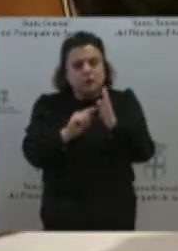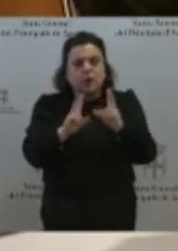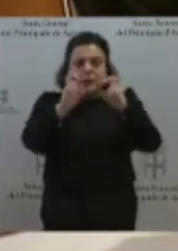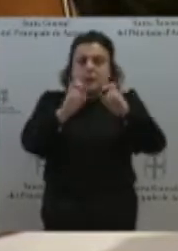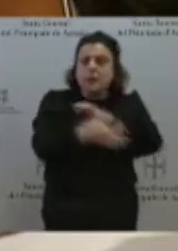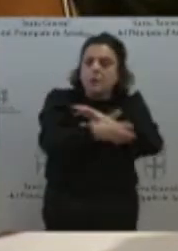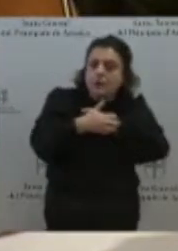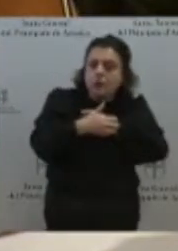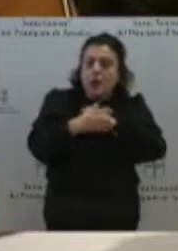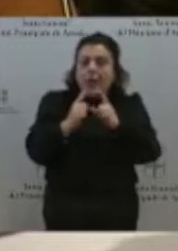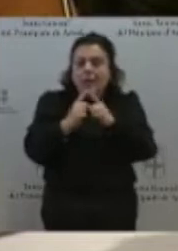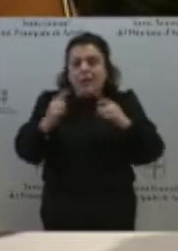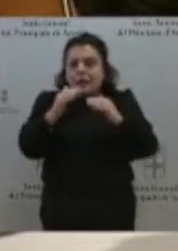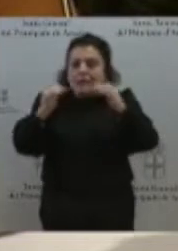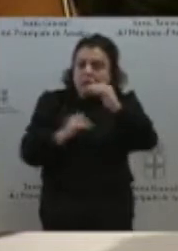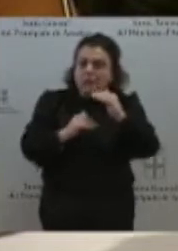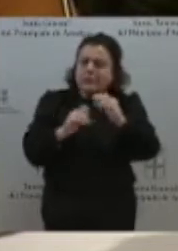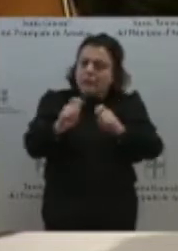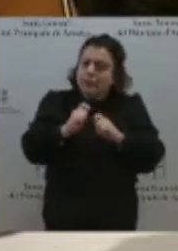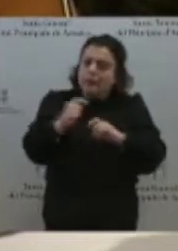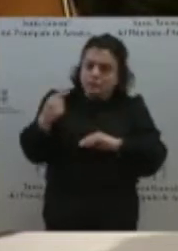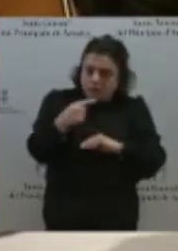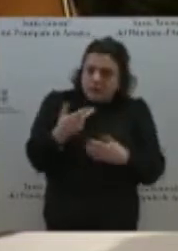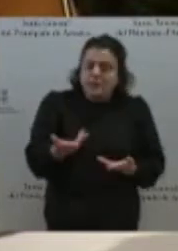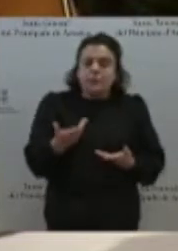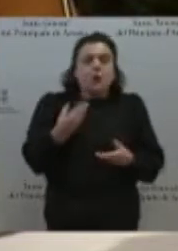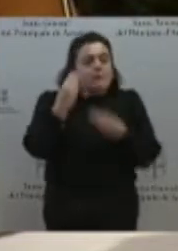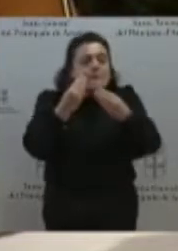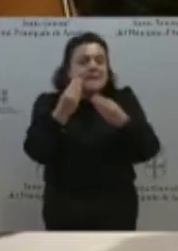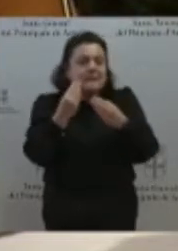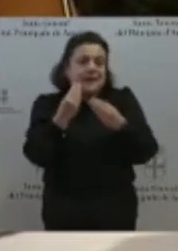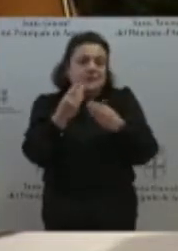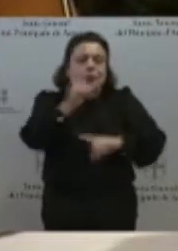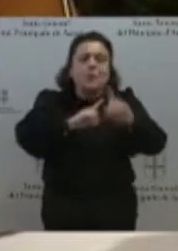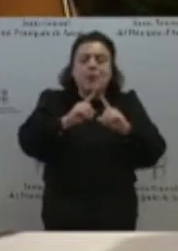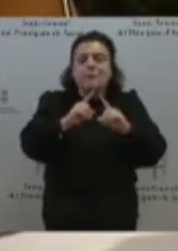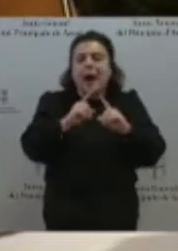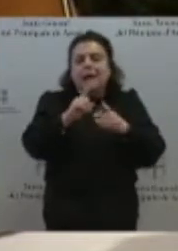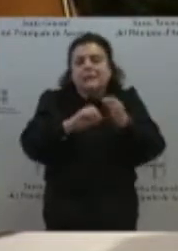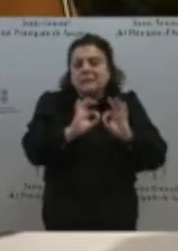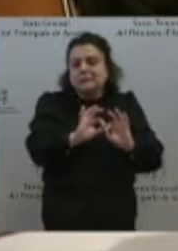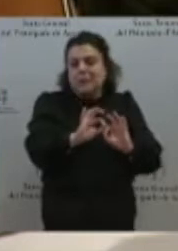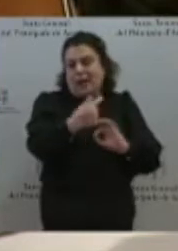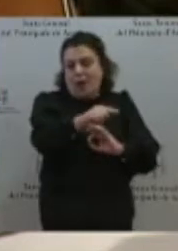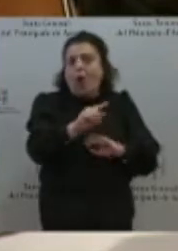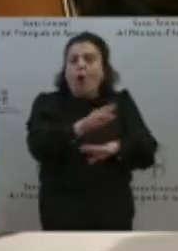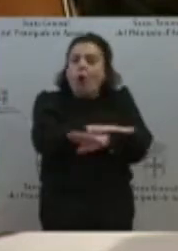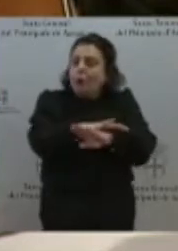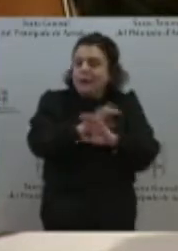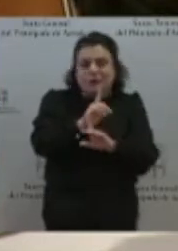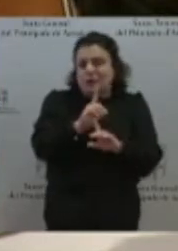problema que compete únicamente al Gobierno, equivócase. Los que se crucen de brazos para conseguir rédito político del sufrimiento de la sociedad